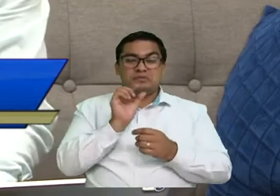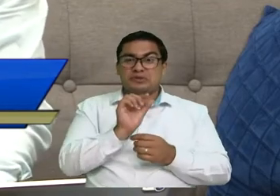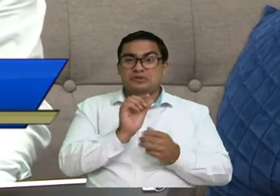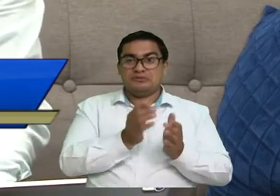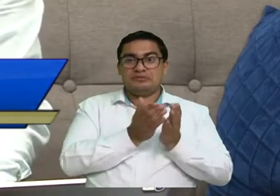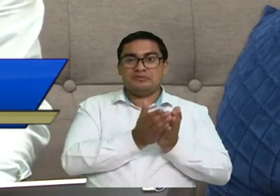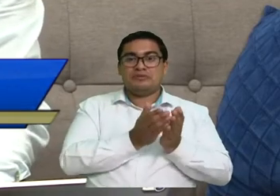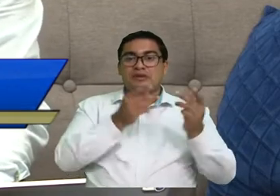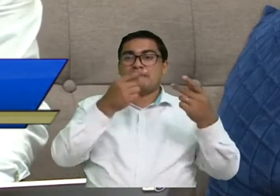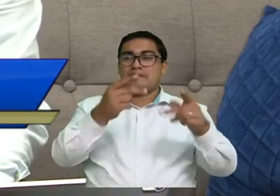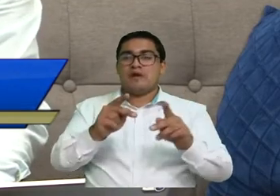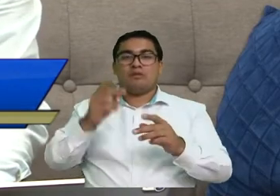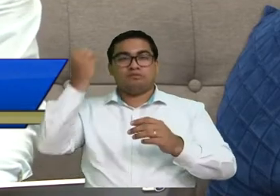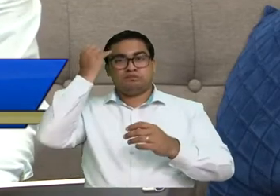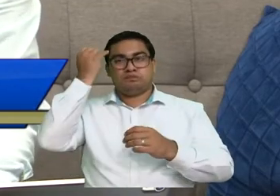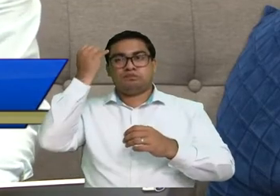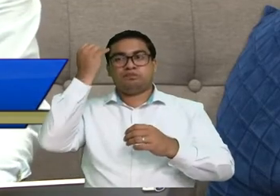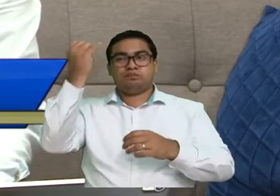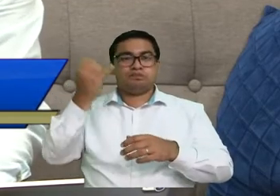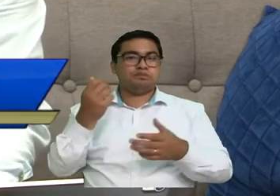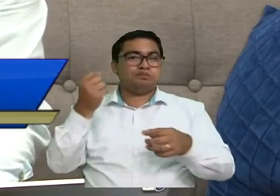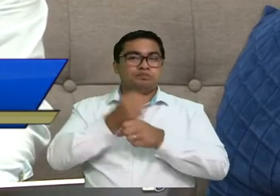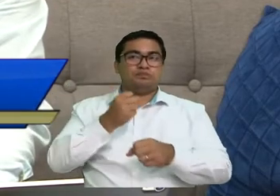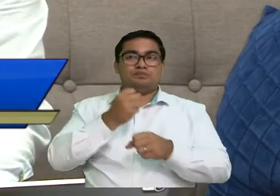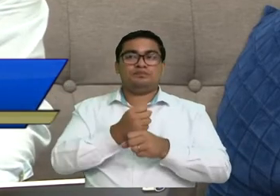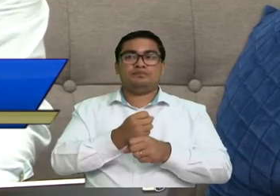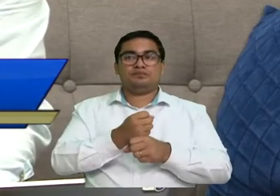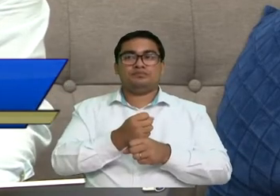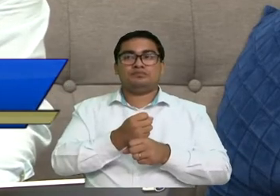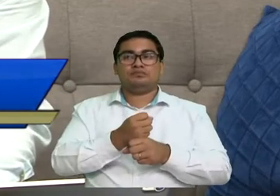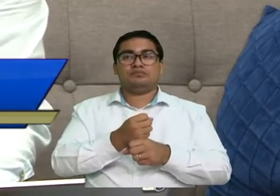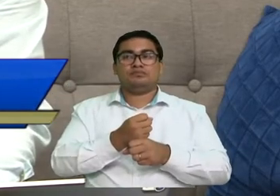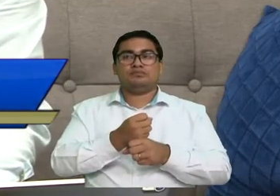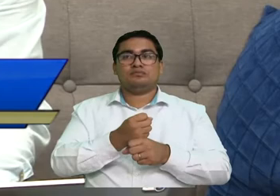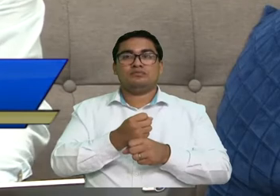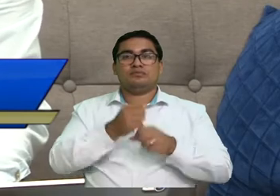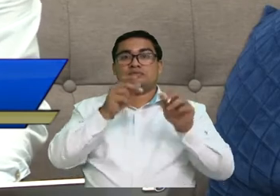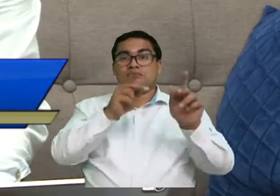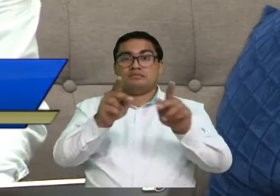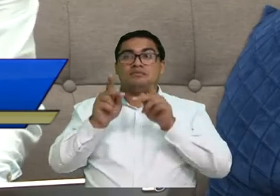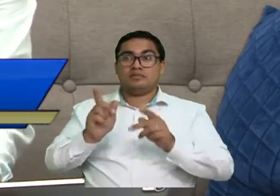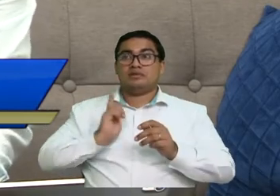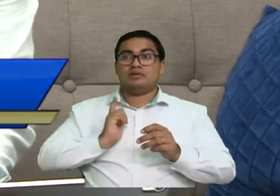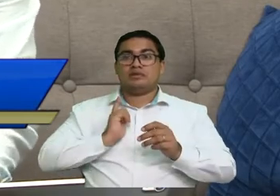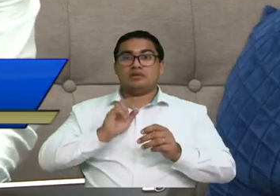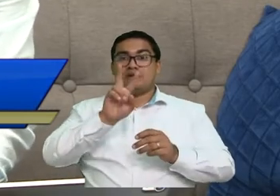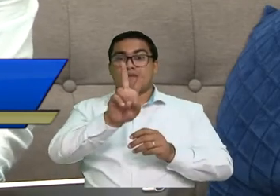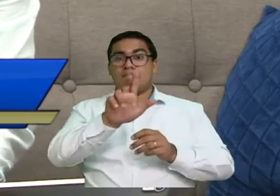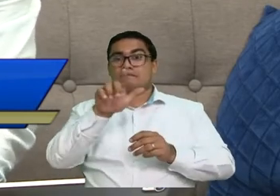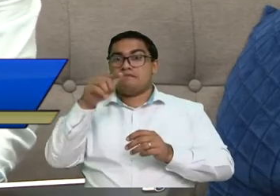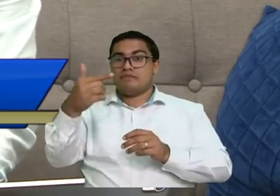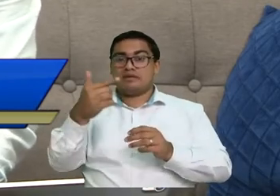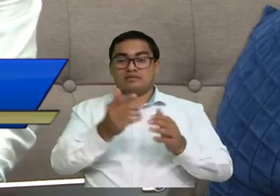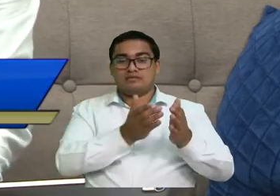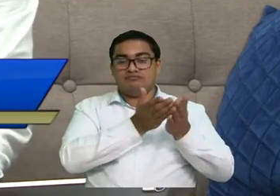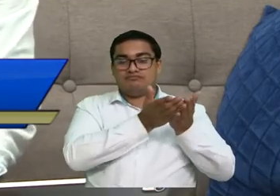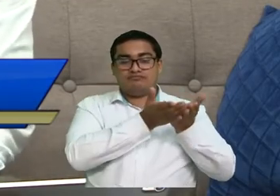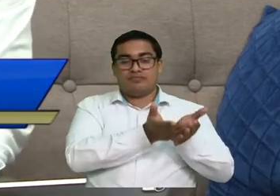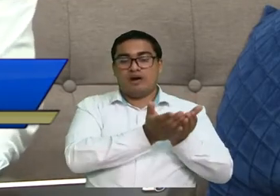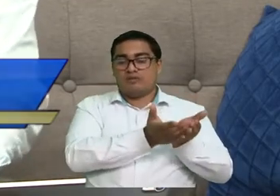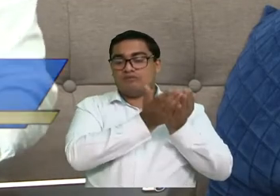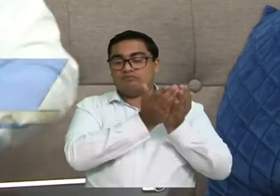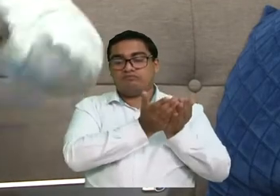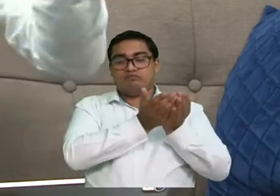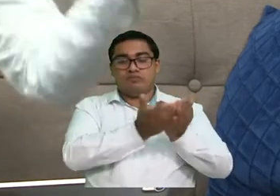al nicaragüense o a la nicaragüense, hay gente que tiene hasta 27 pangas ya. Ya tienen